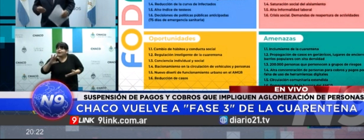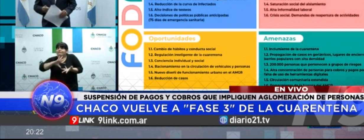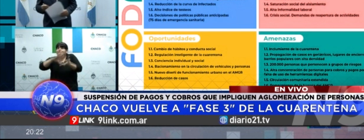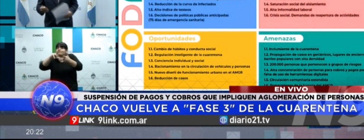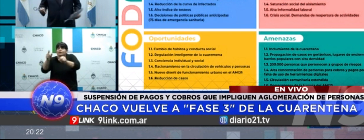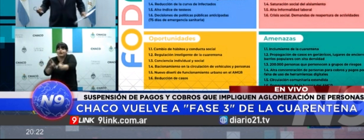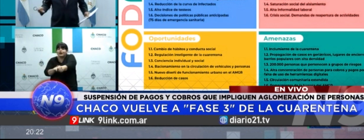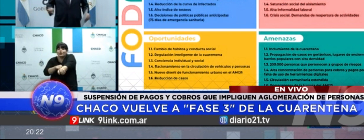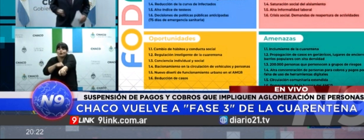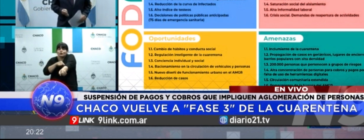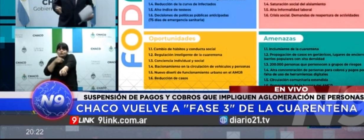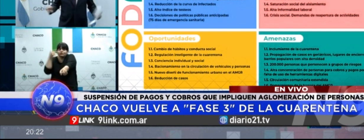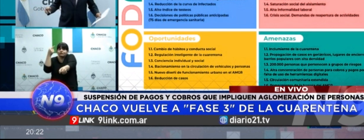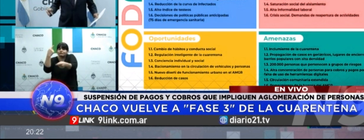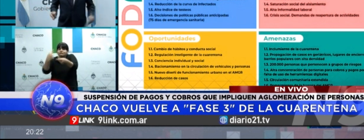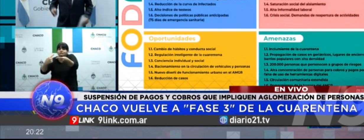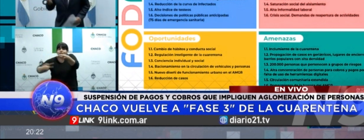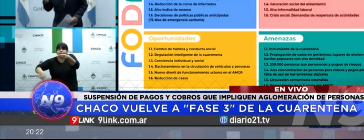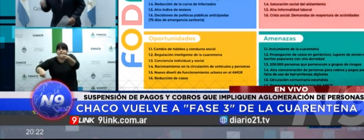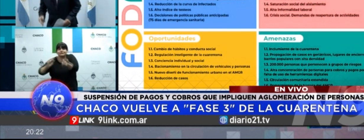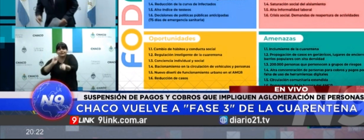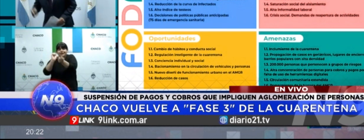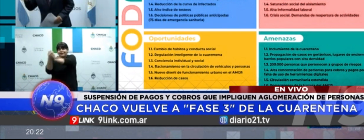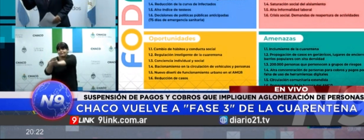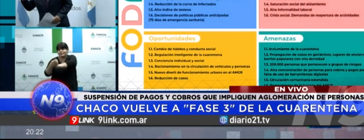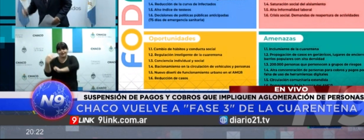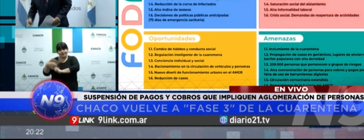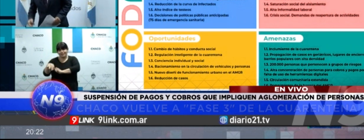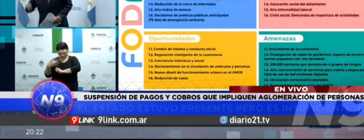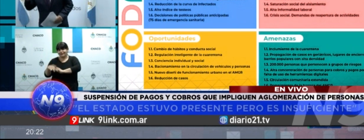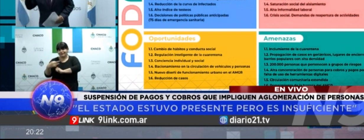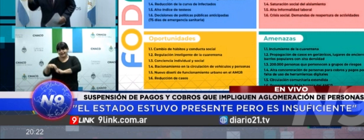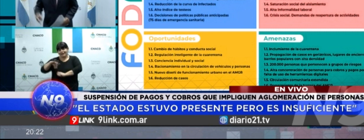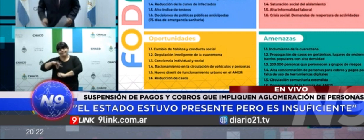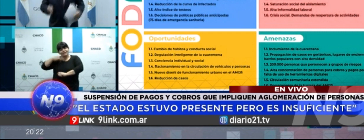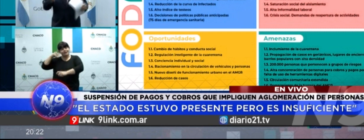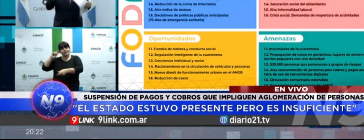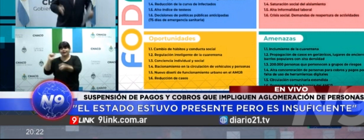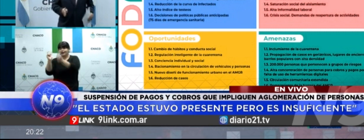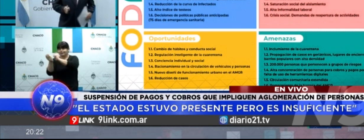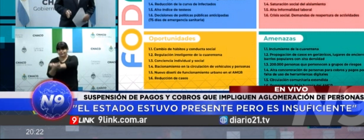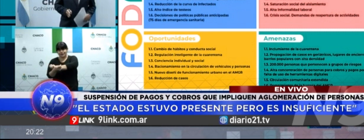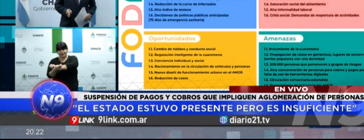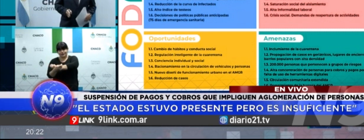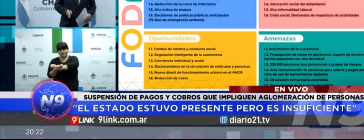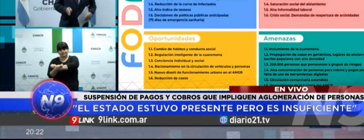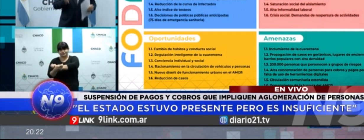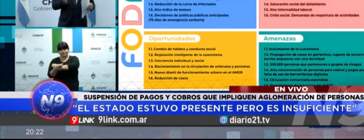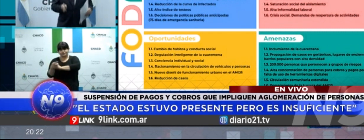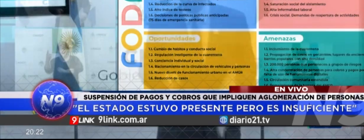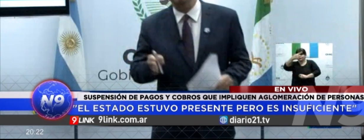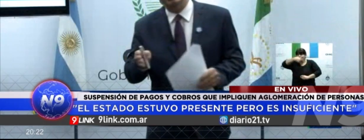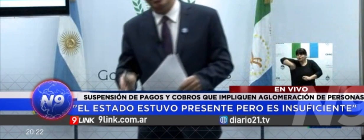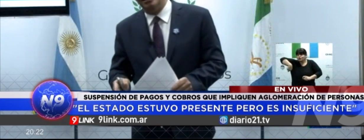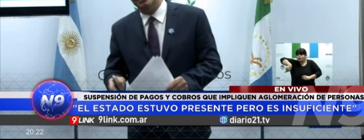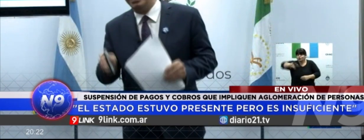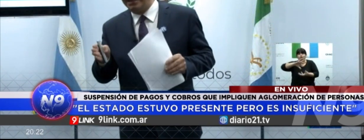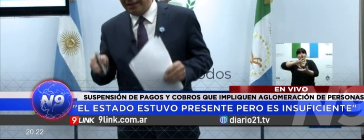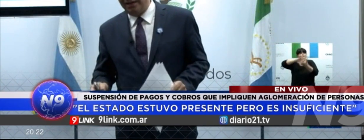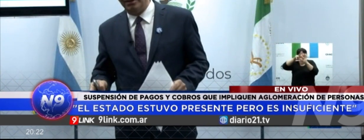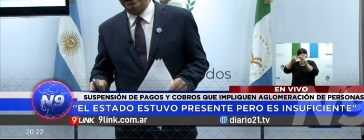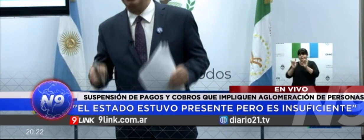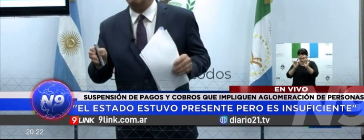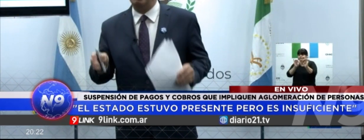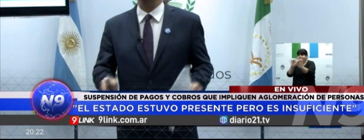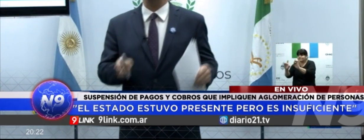eso implica una regulación inteligente de la cuarentena. Tenemos que aprender a convivir con COVID-19. Estas medidas